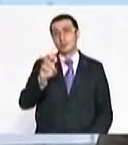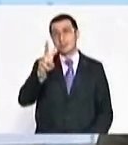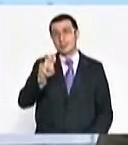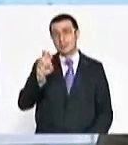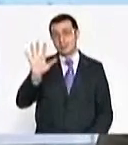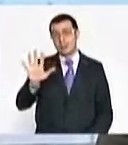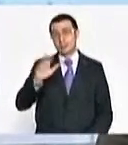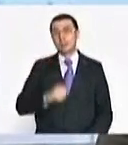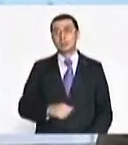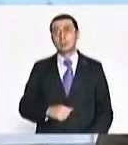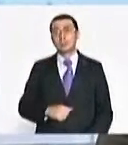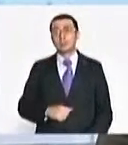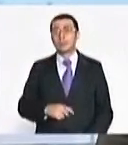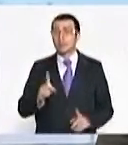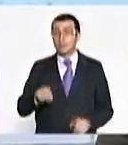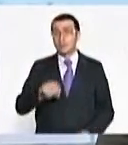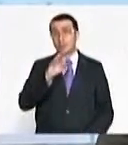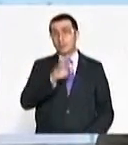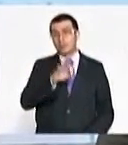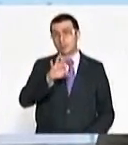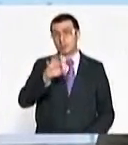330-3975 y